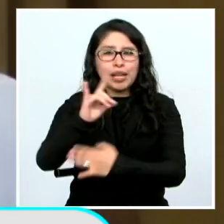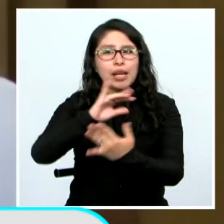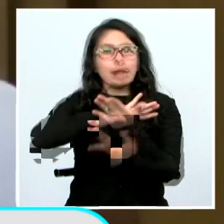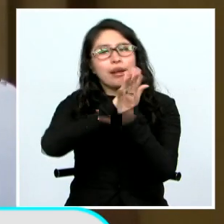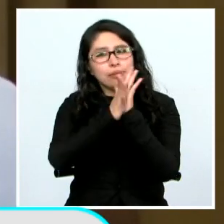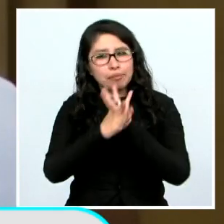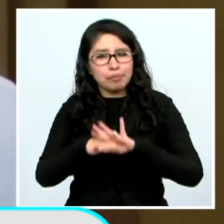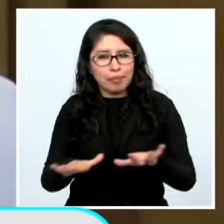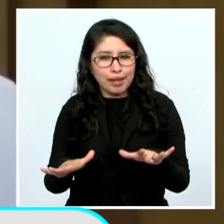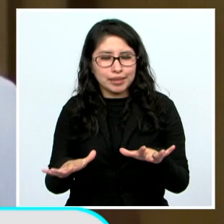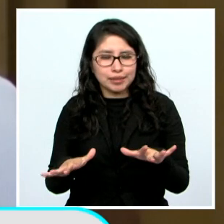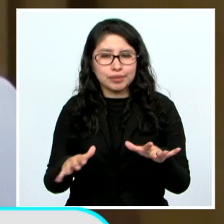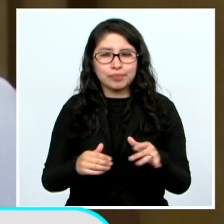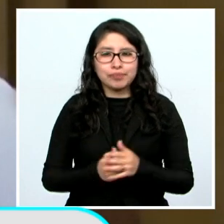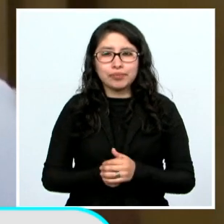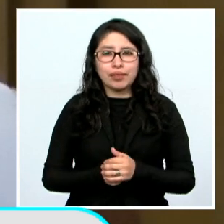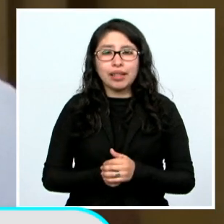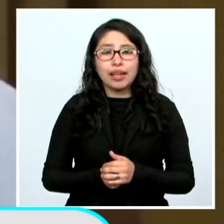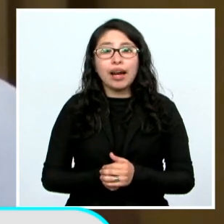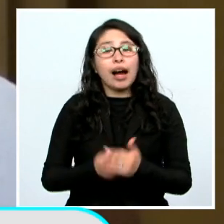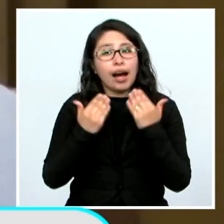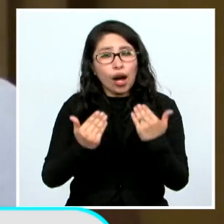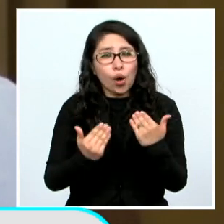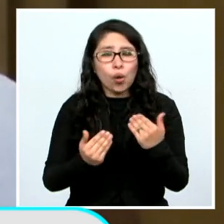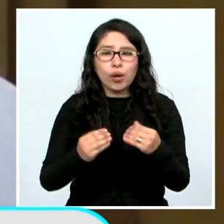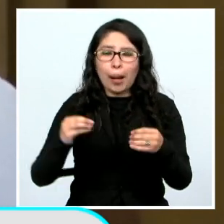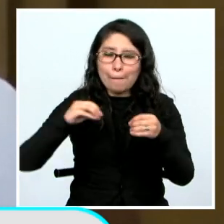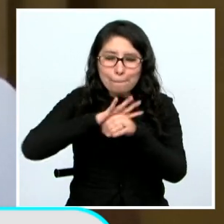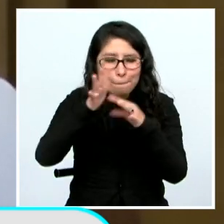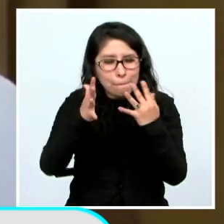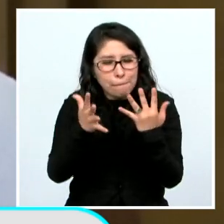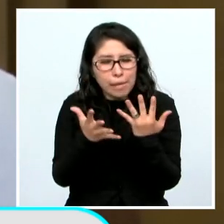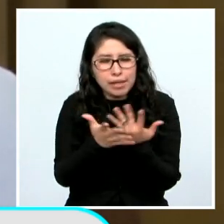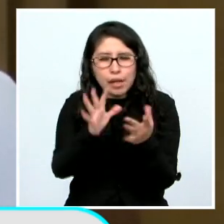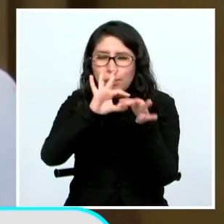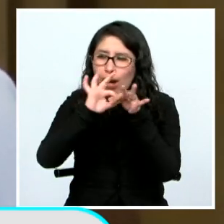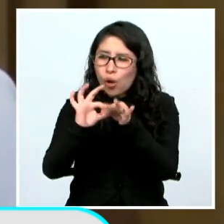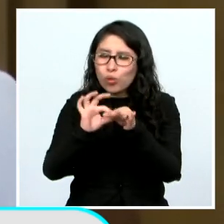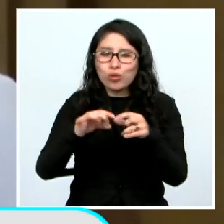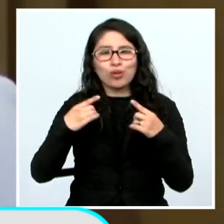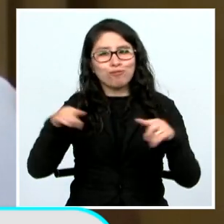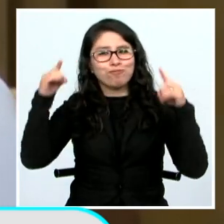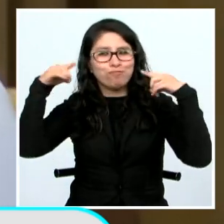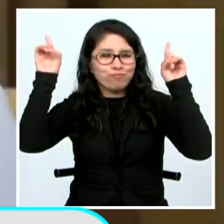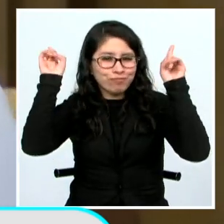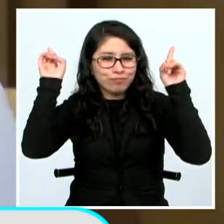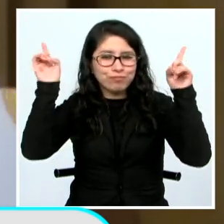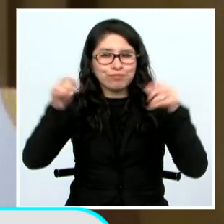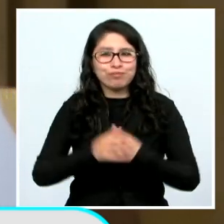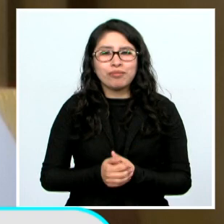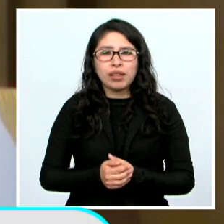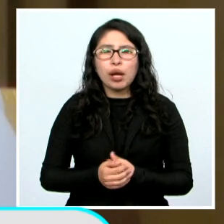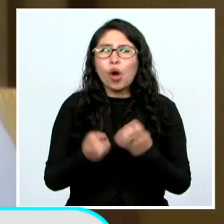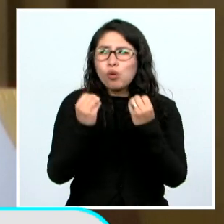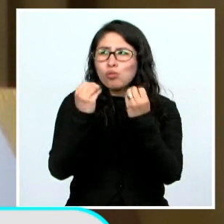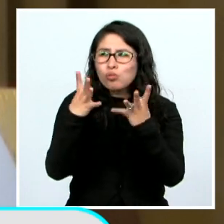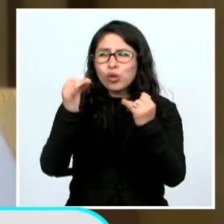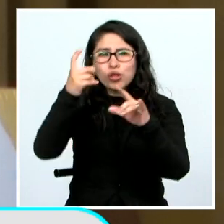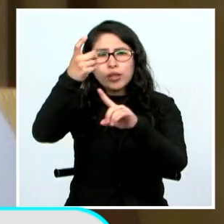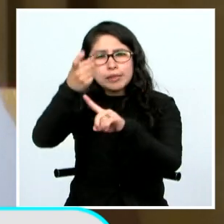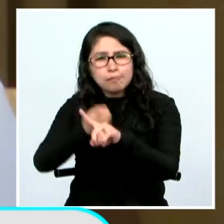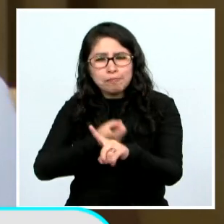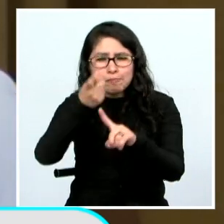en unidad también vamos a salir adelante de esta pandemia, porque han sido meses